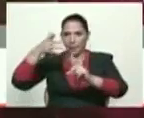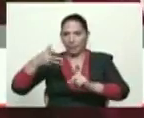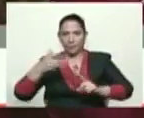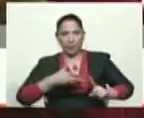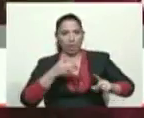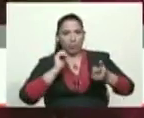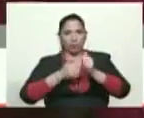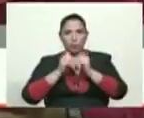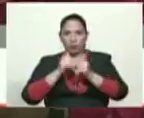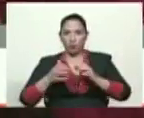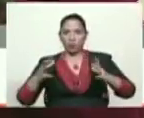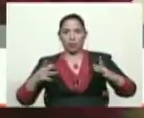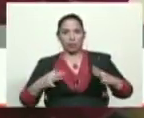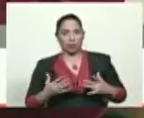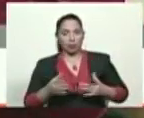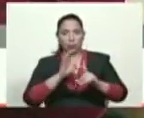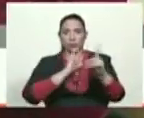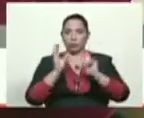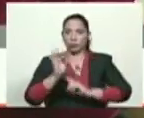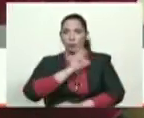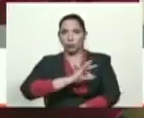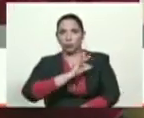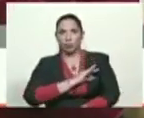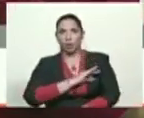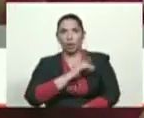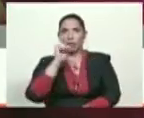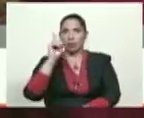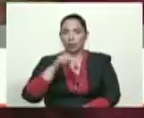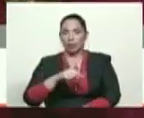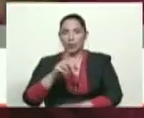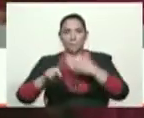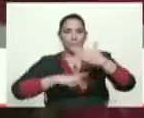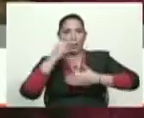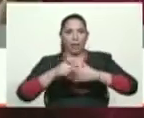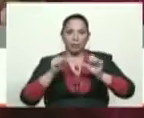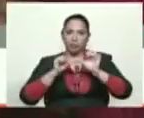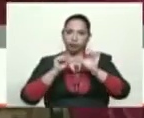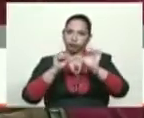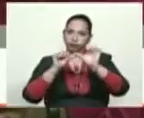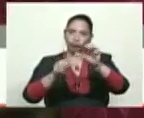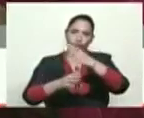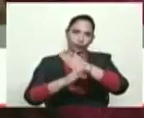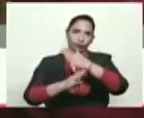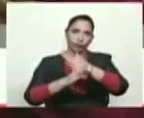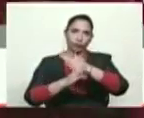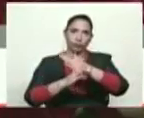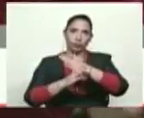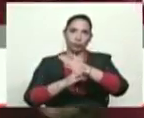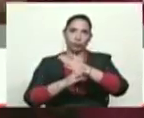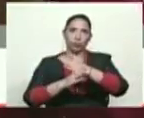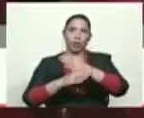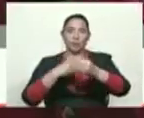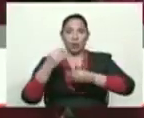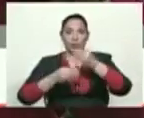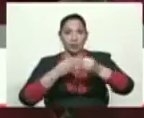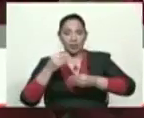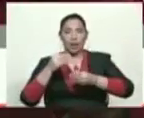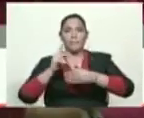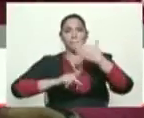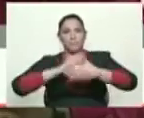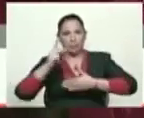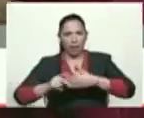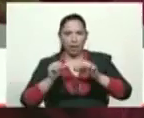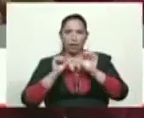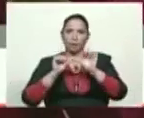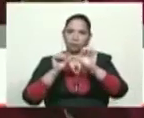culturales y sociales presidente y que los planes sean permanente y sistemático no más de planes aislados para que se mantenga